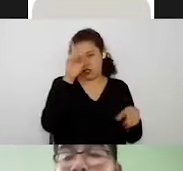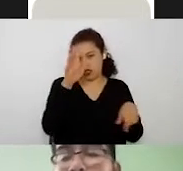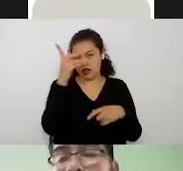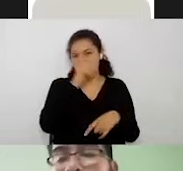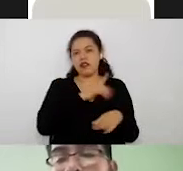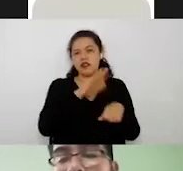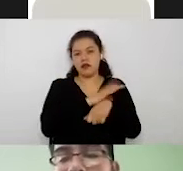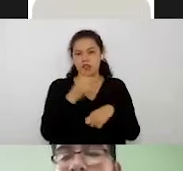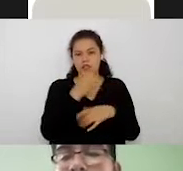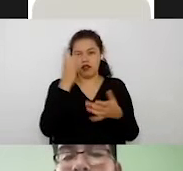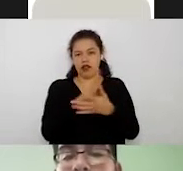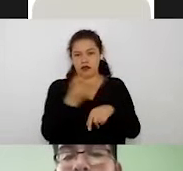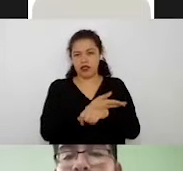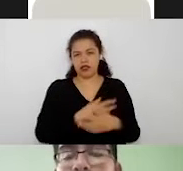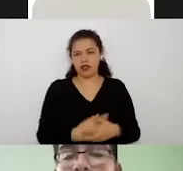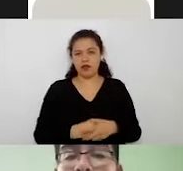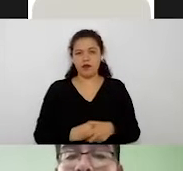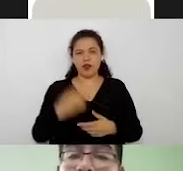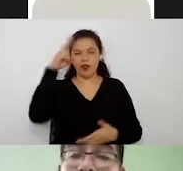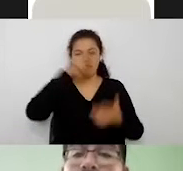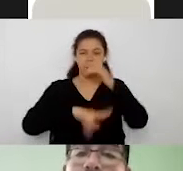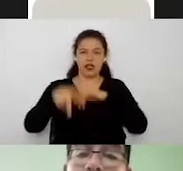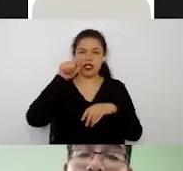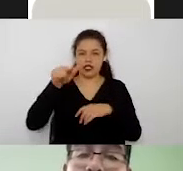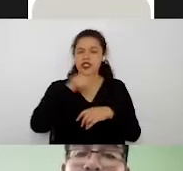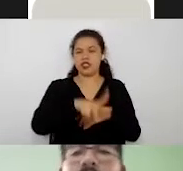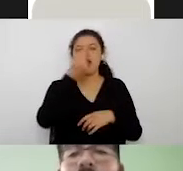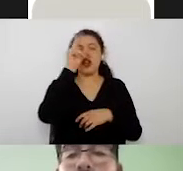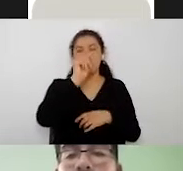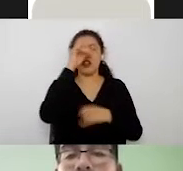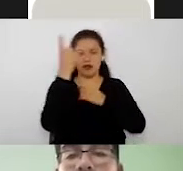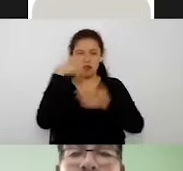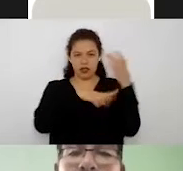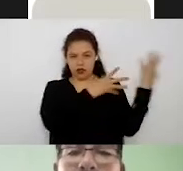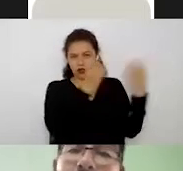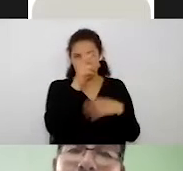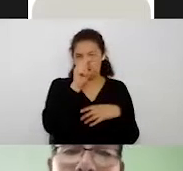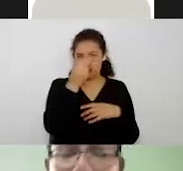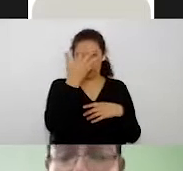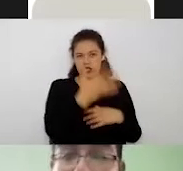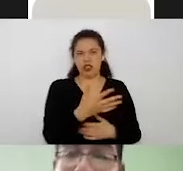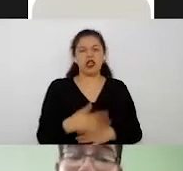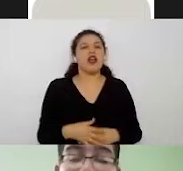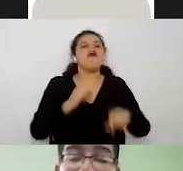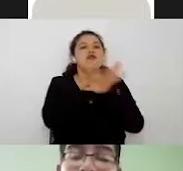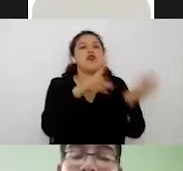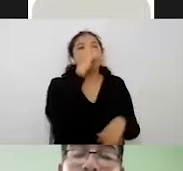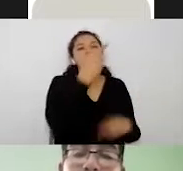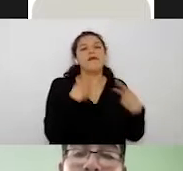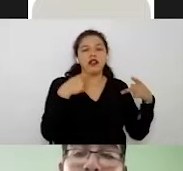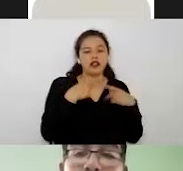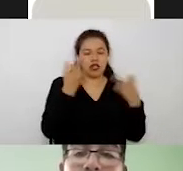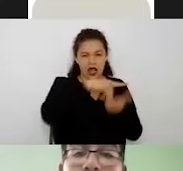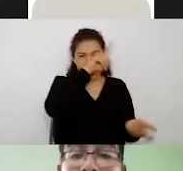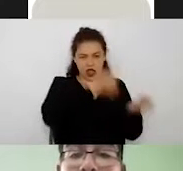no solo pasó en el 2017, sino también en el 85, información que se daba de una persona que según estaba atrapada